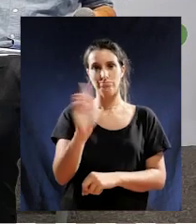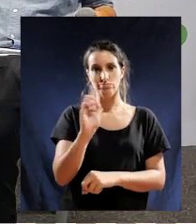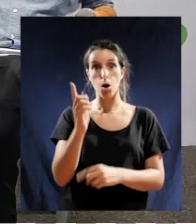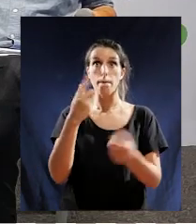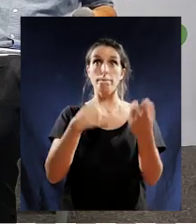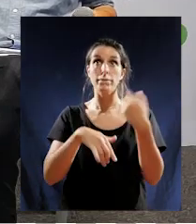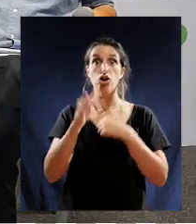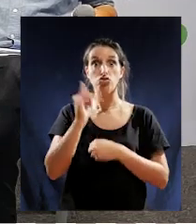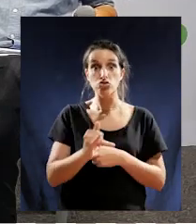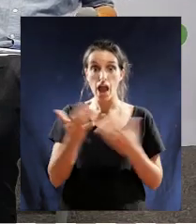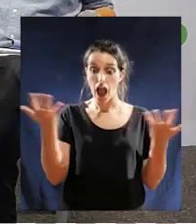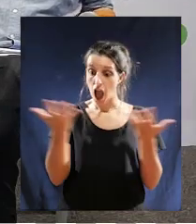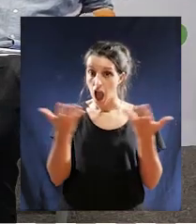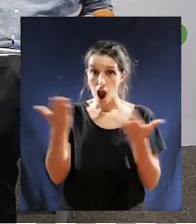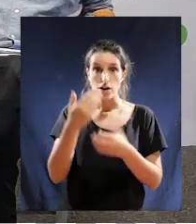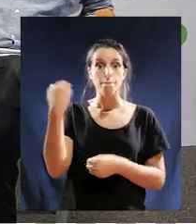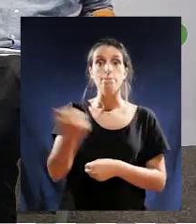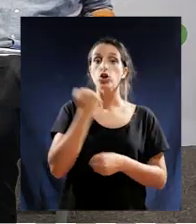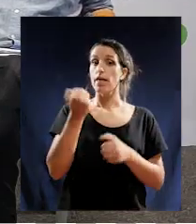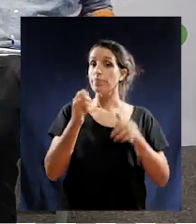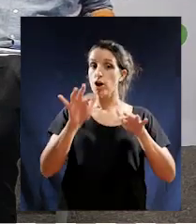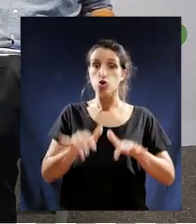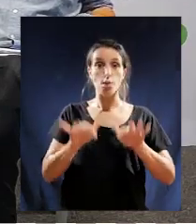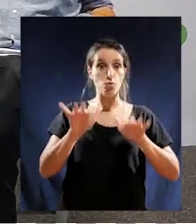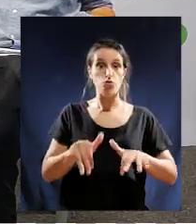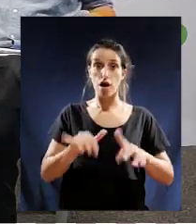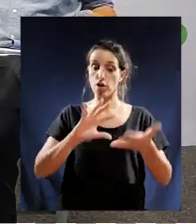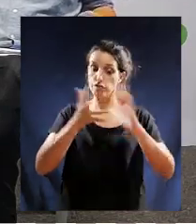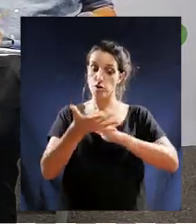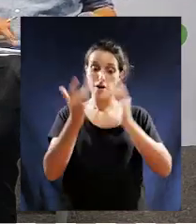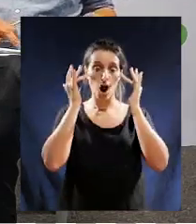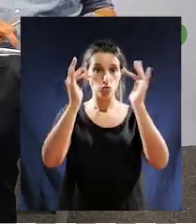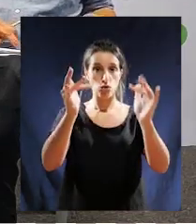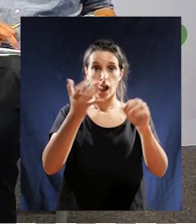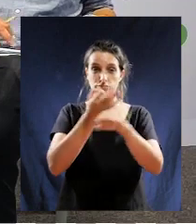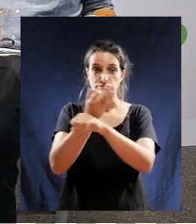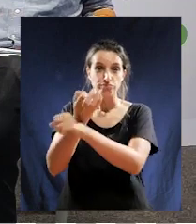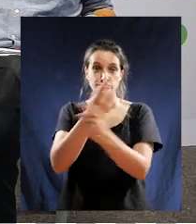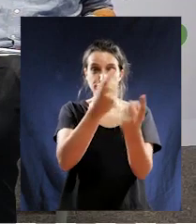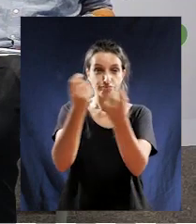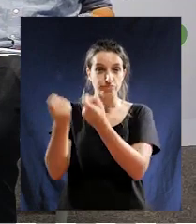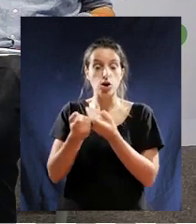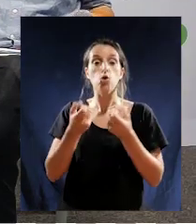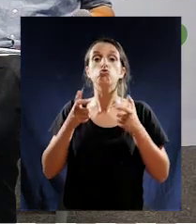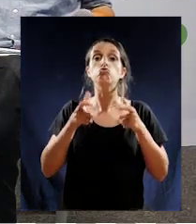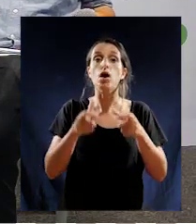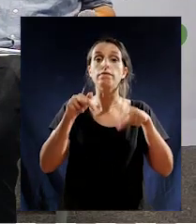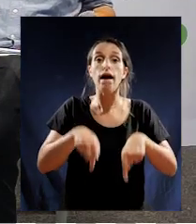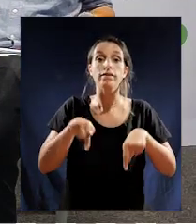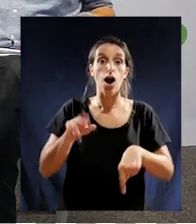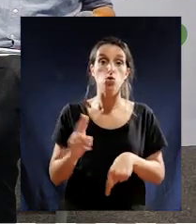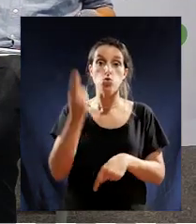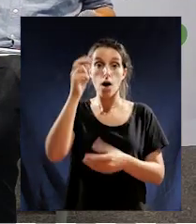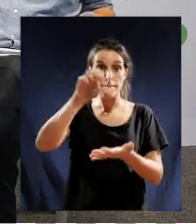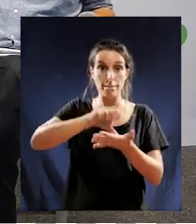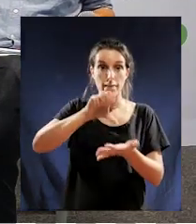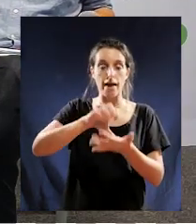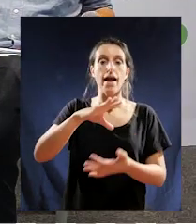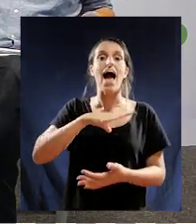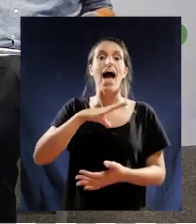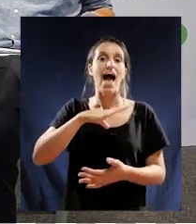capítulo decisivo en la experiencia pedagógica y por suerte en este país existen unos instrumentos que lo vuelven